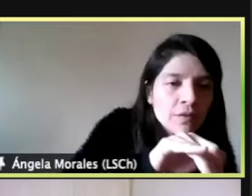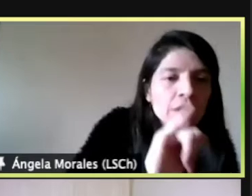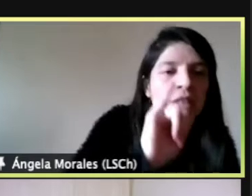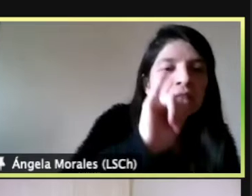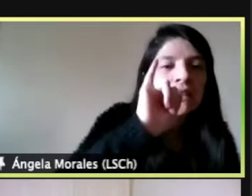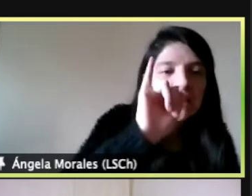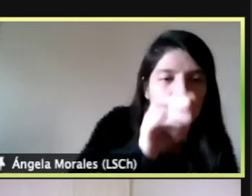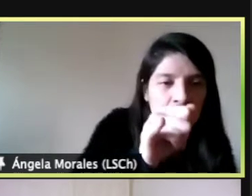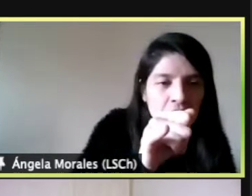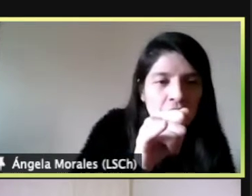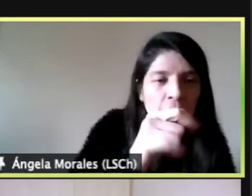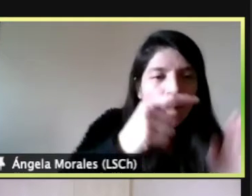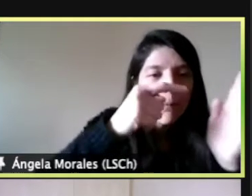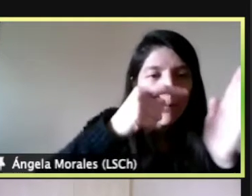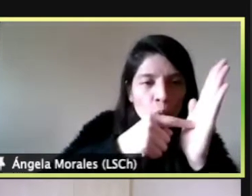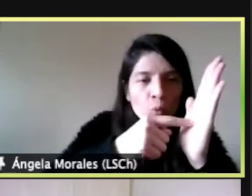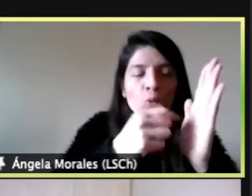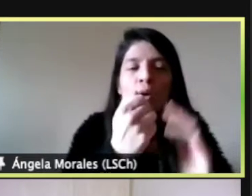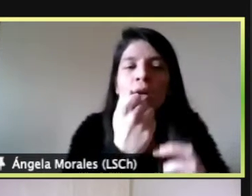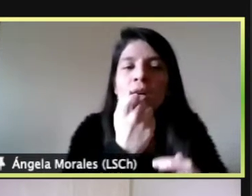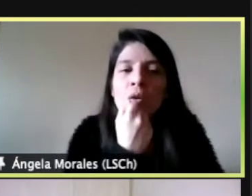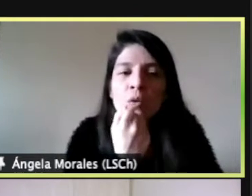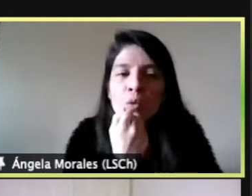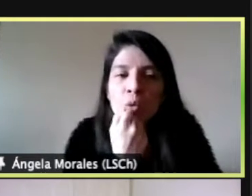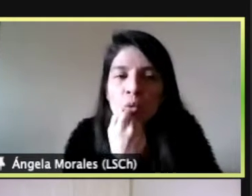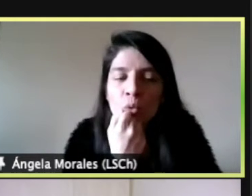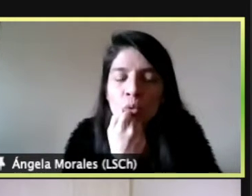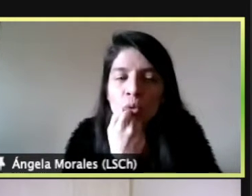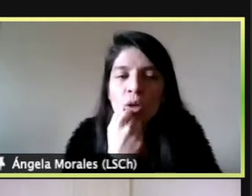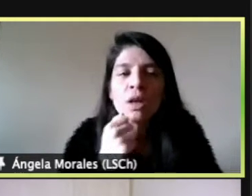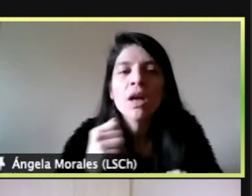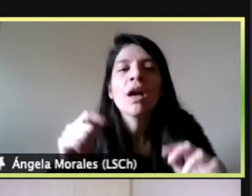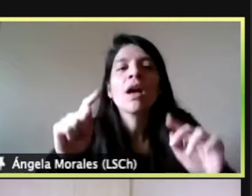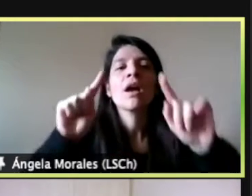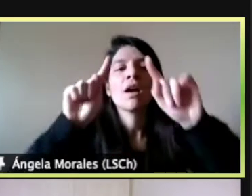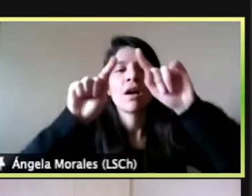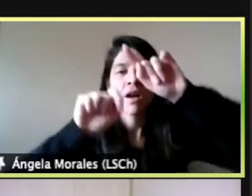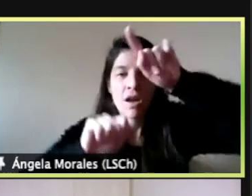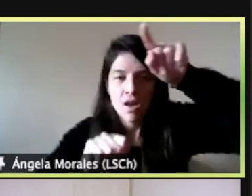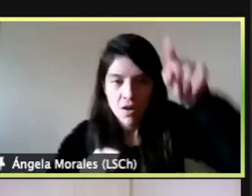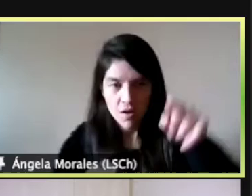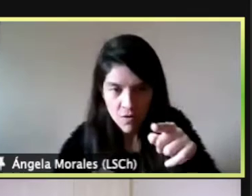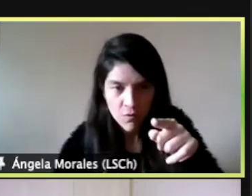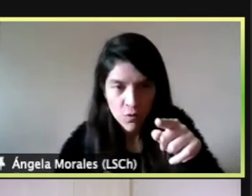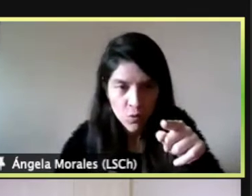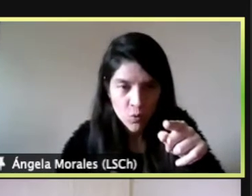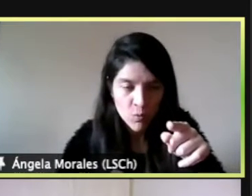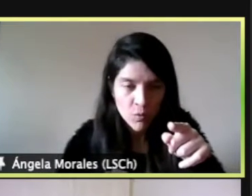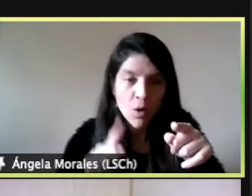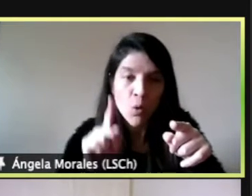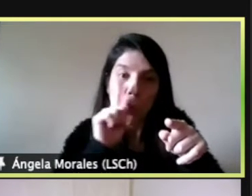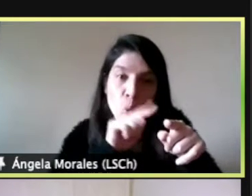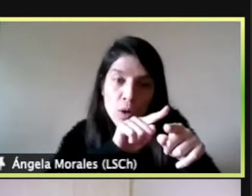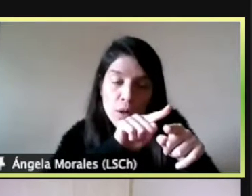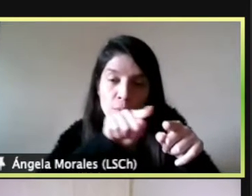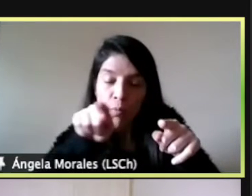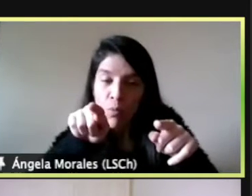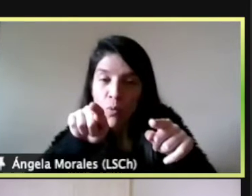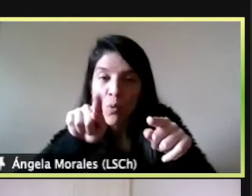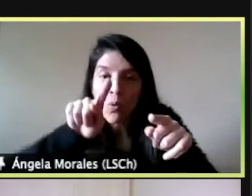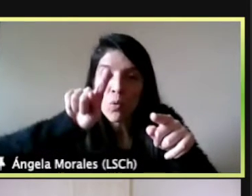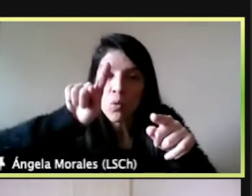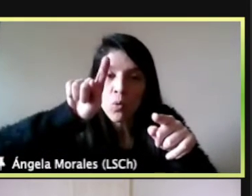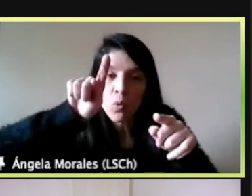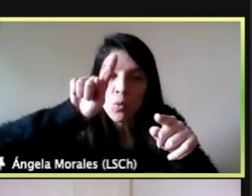si.error, abro paréntesis, voy al final, punto y coma, abro comillas, lo voy a dejar